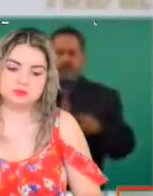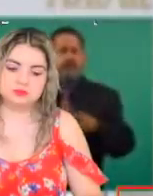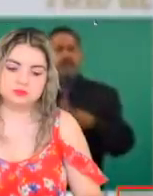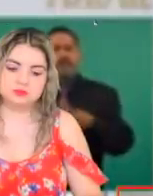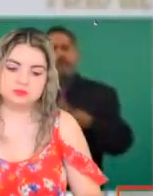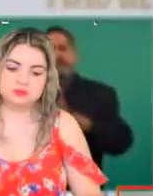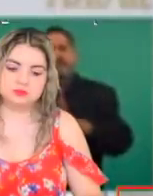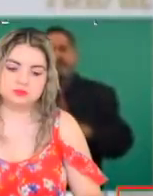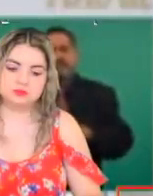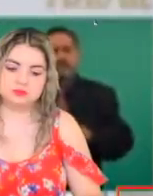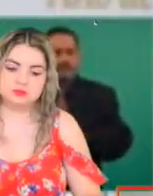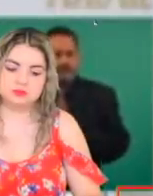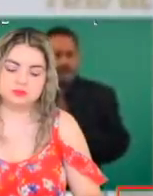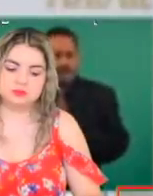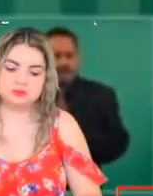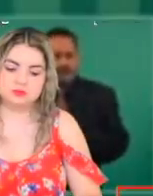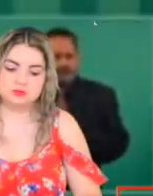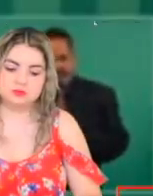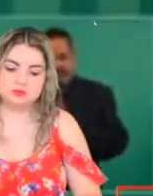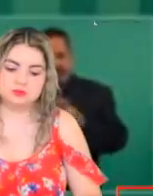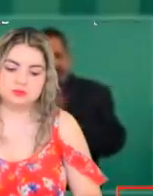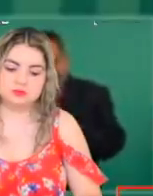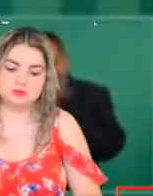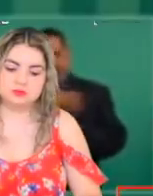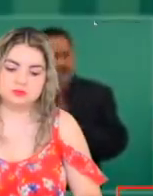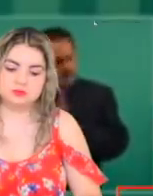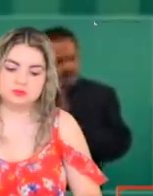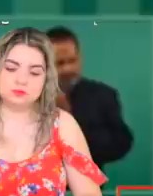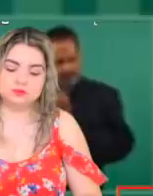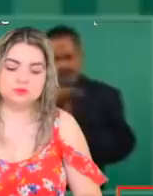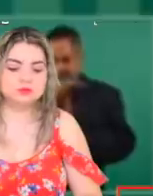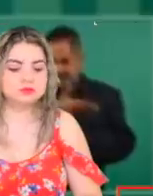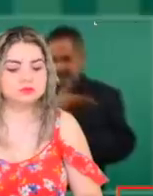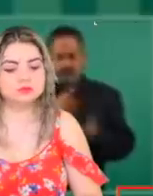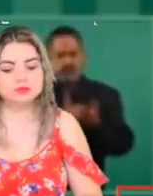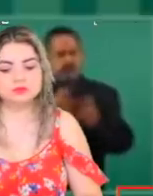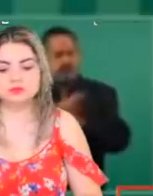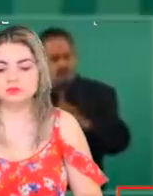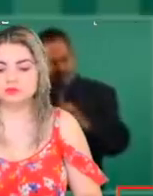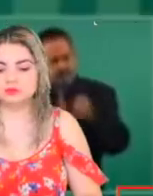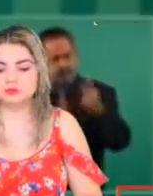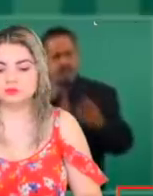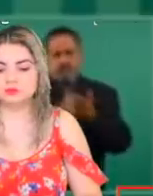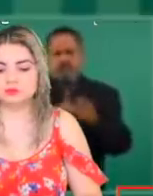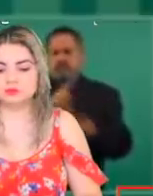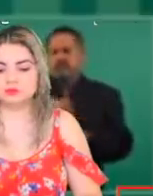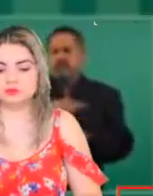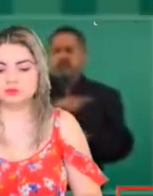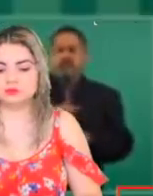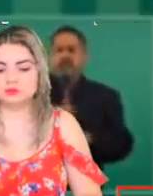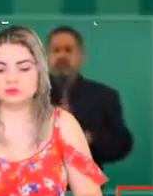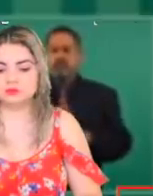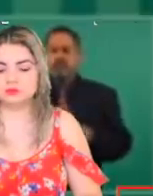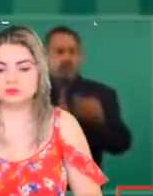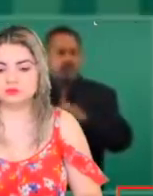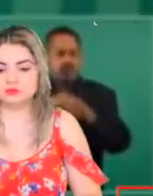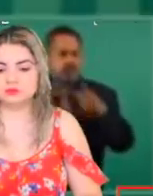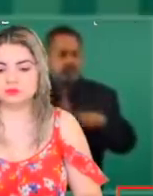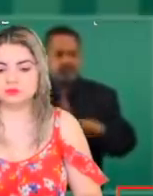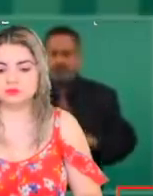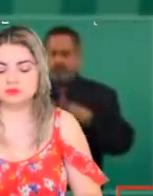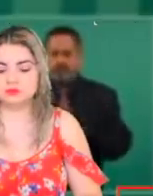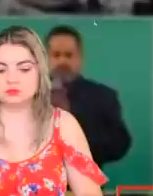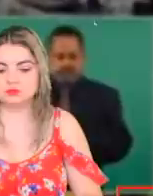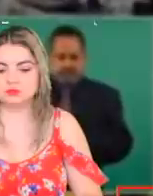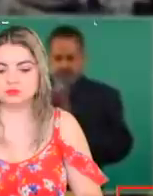Primero, para enviarles un saludo y mi reconocimiento a todos los ciudadanos de